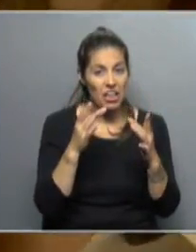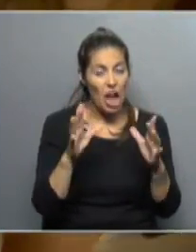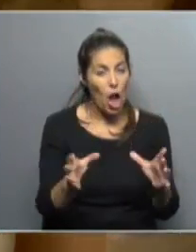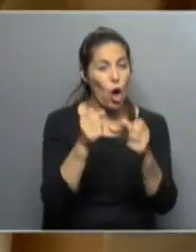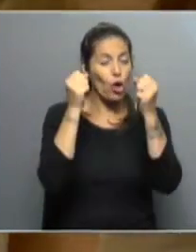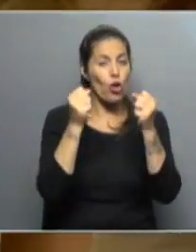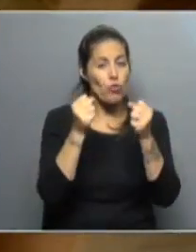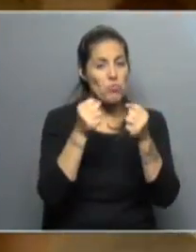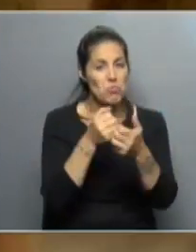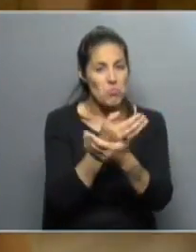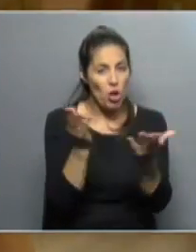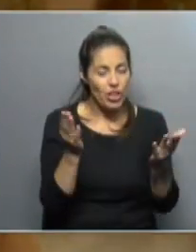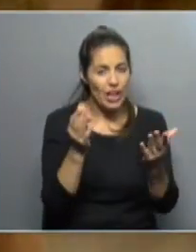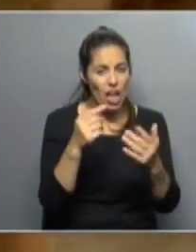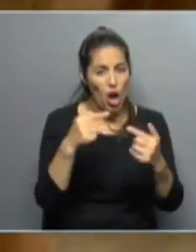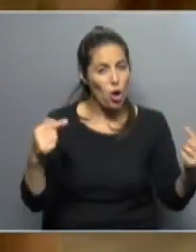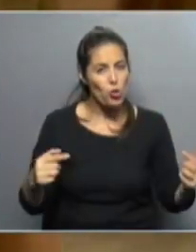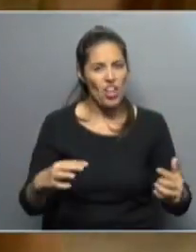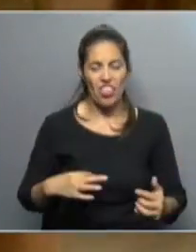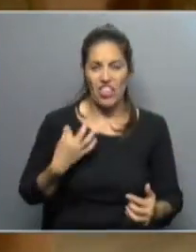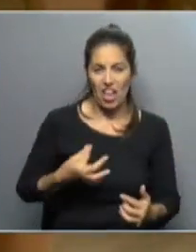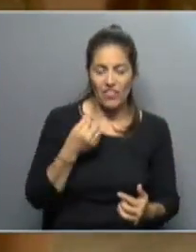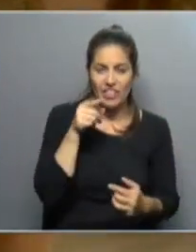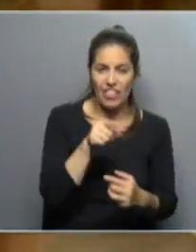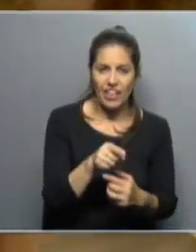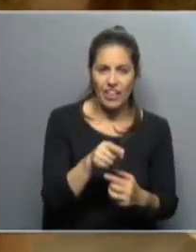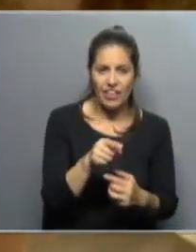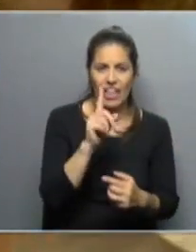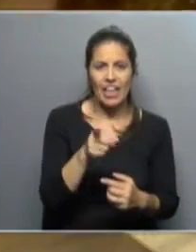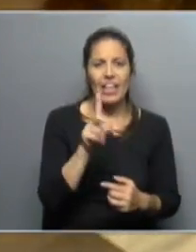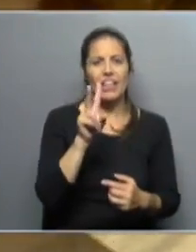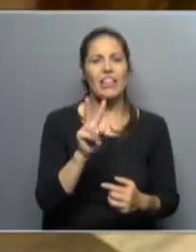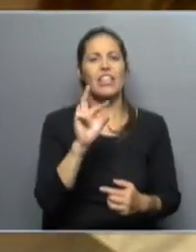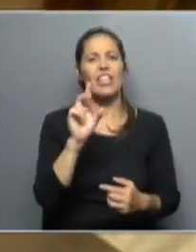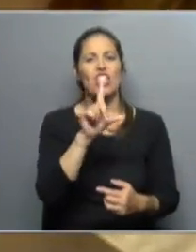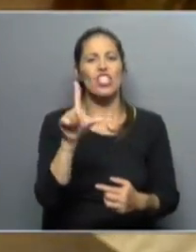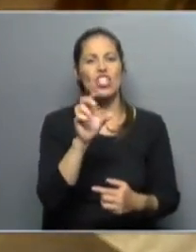captar muchas cosas de la vida de Guillermo.